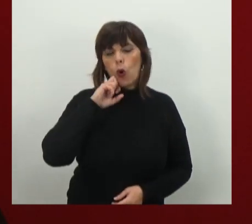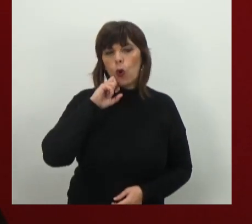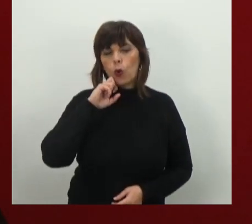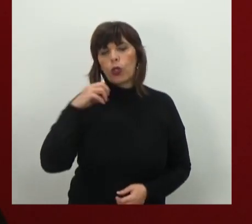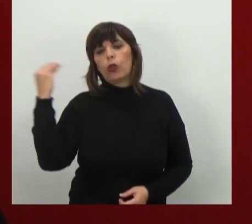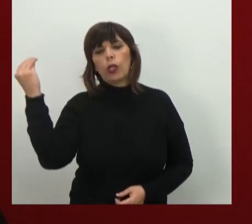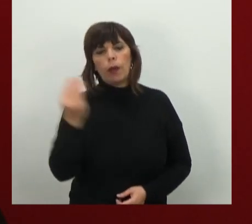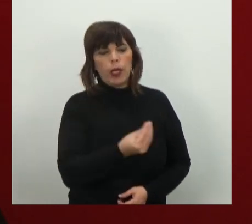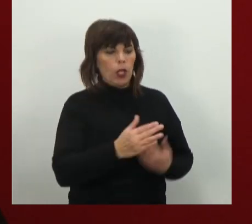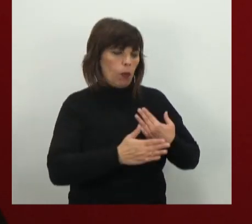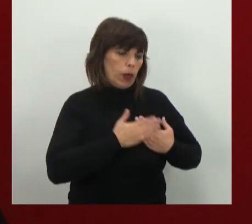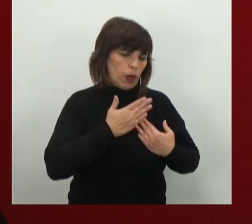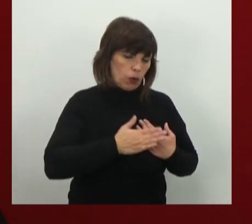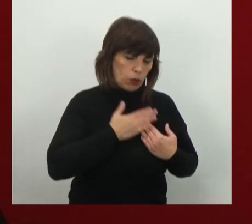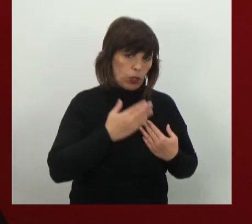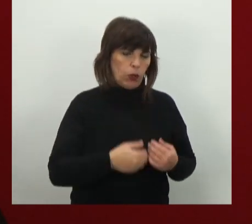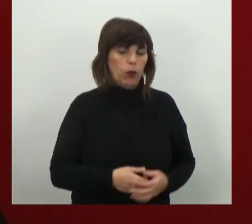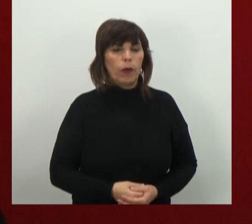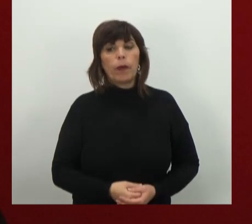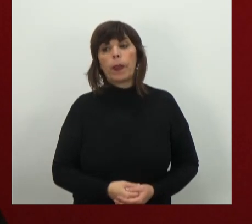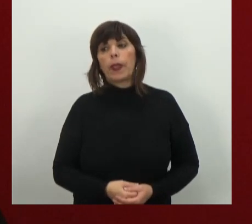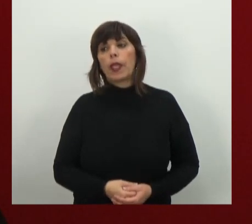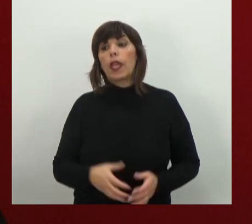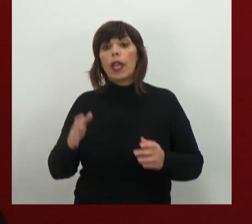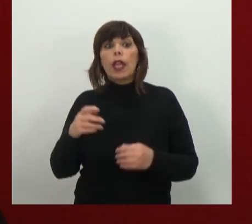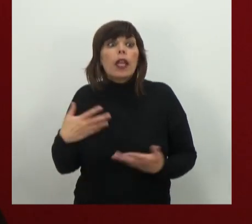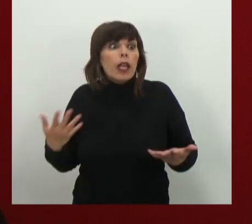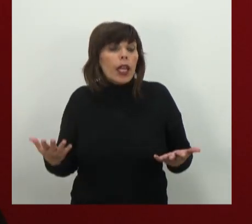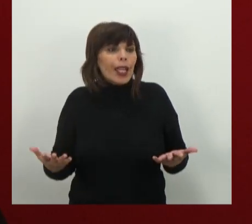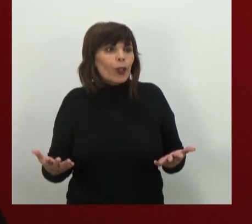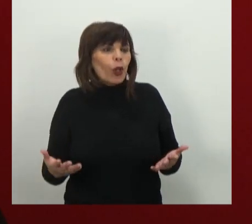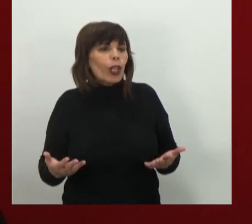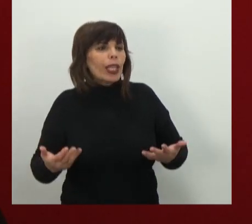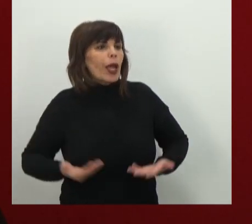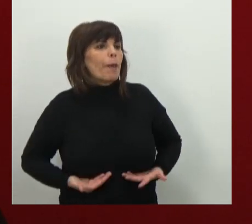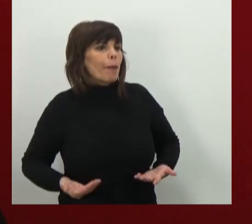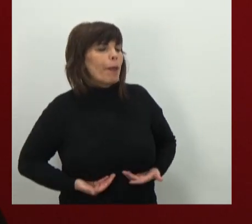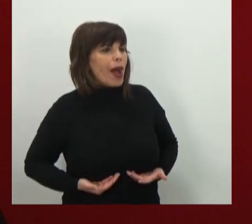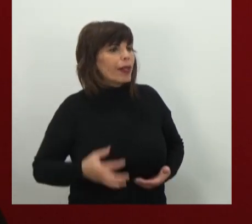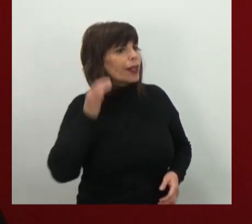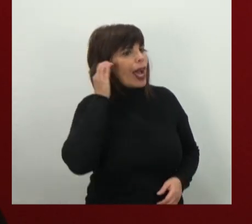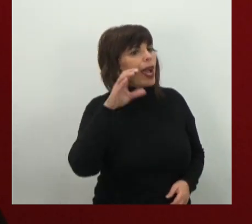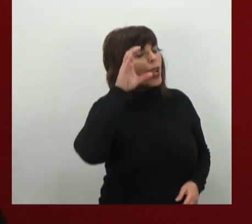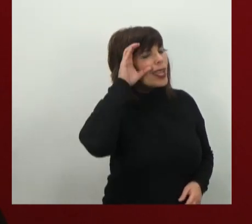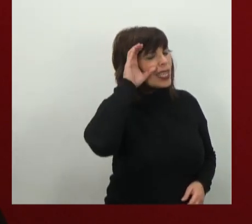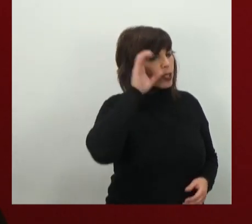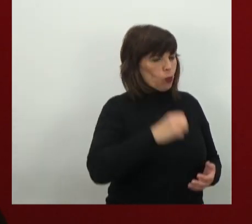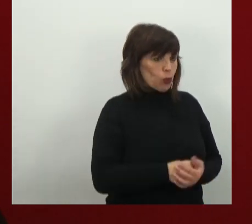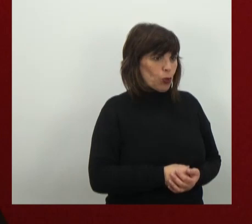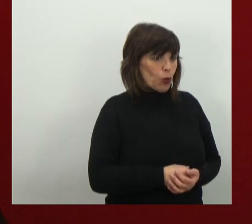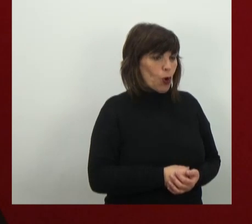oye. Entonces Marta, cuando oyó que Jesús venía, salió al encontrarle. Pero María se quedó en